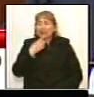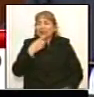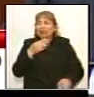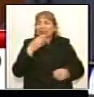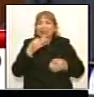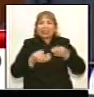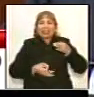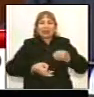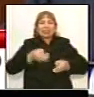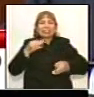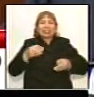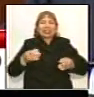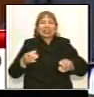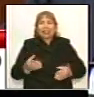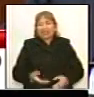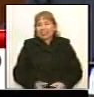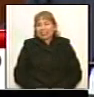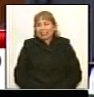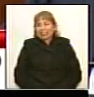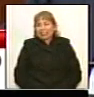la justicia